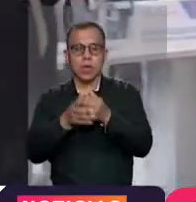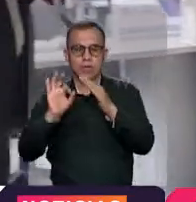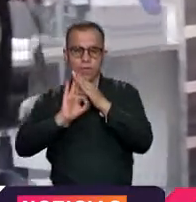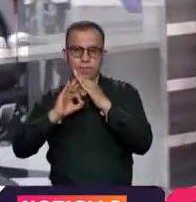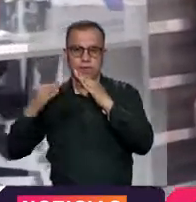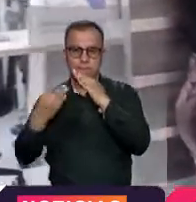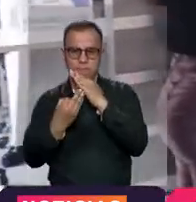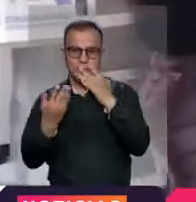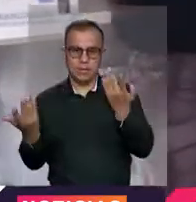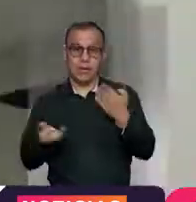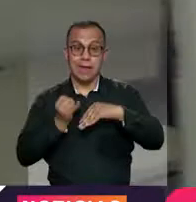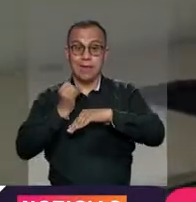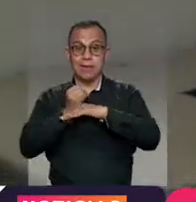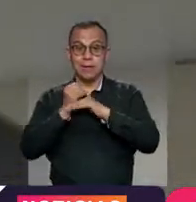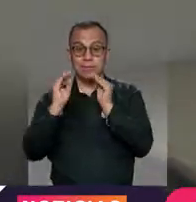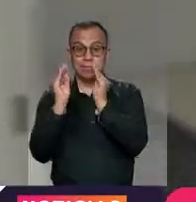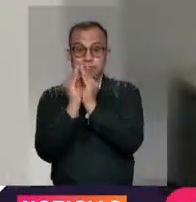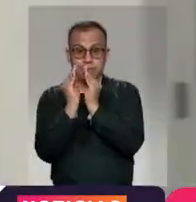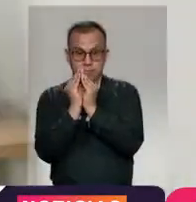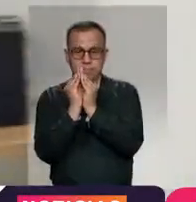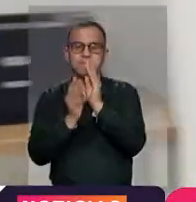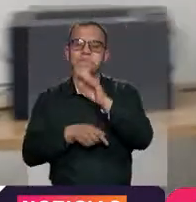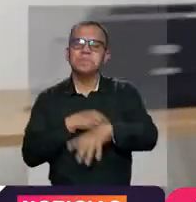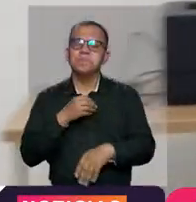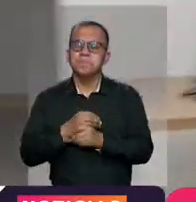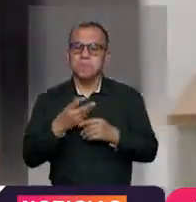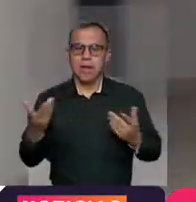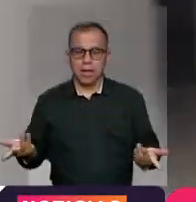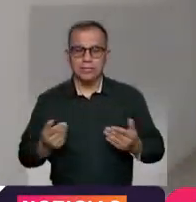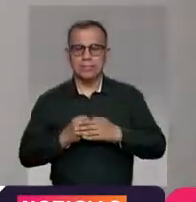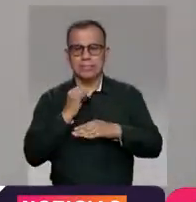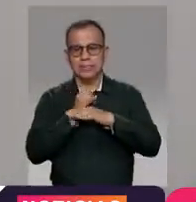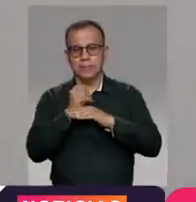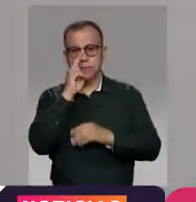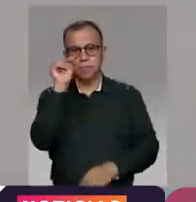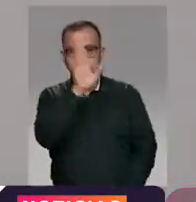Familia, el Instituto Colombiano de Bienestar Familiar y el Instituto Nacional de Medicina Legal.